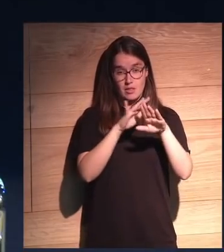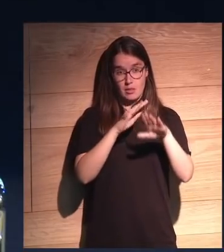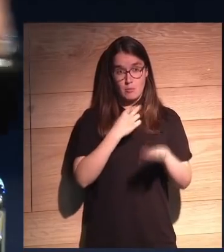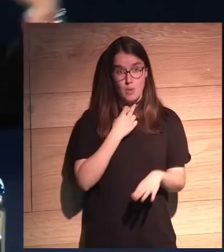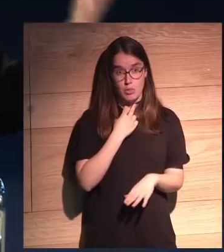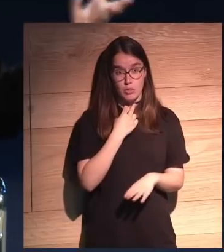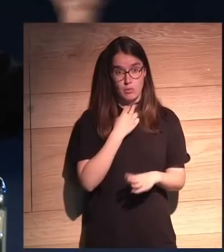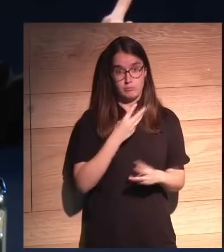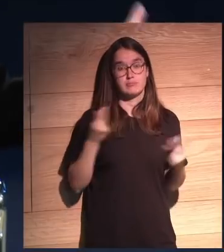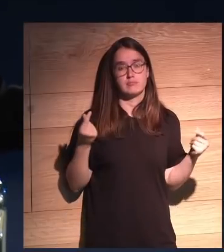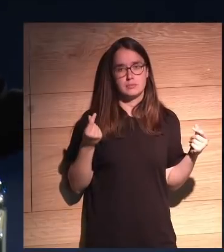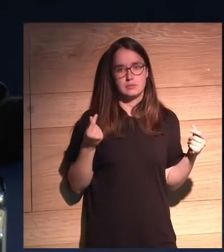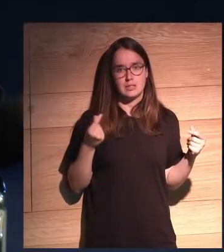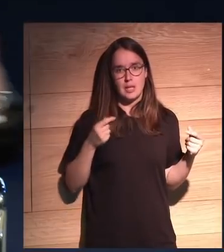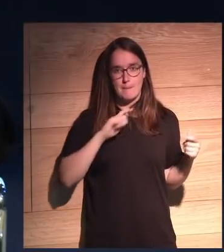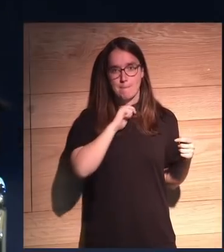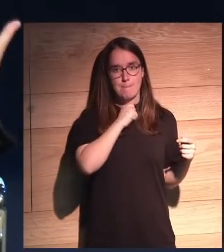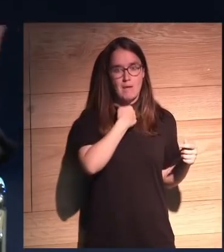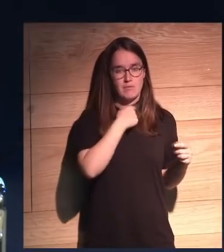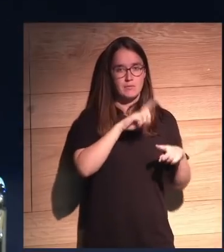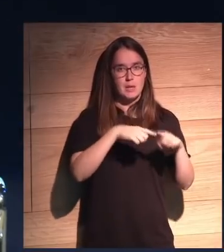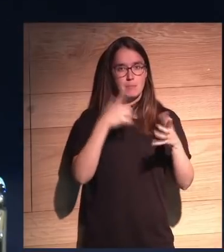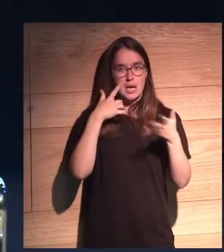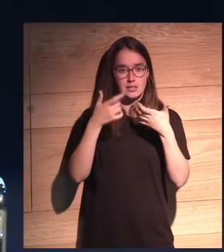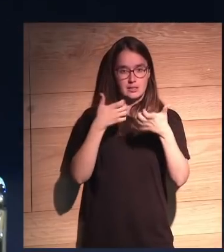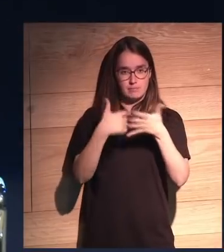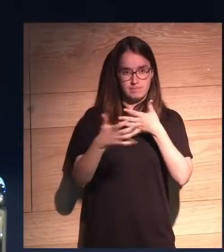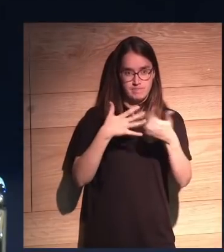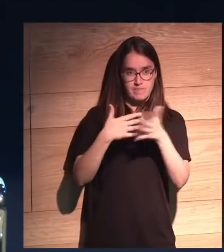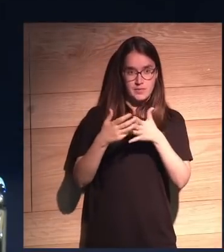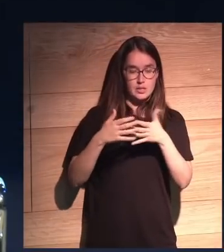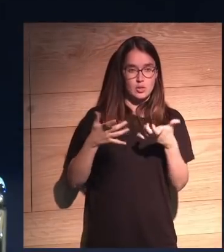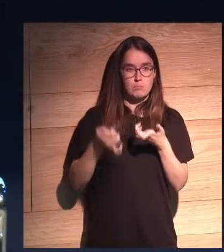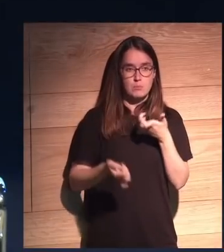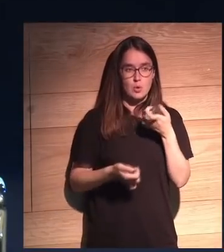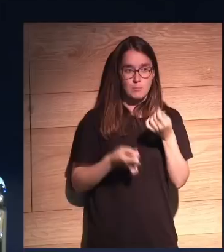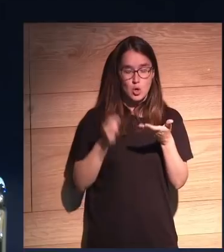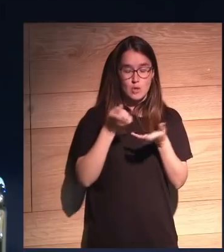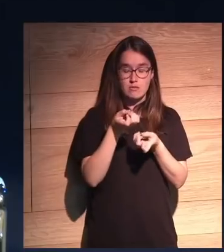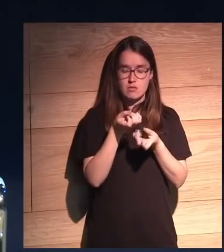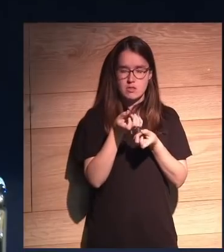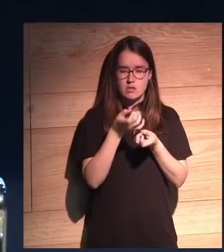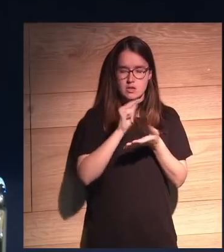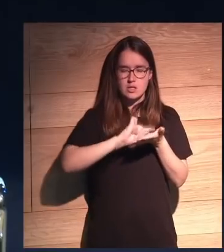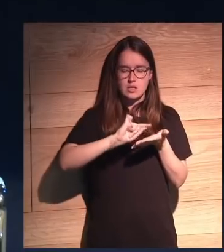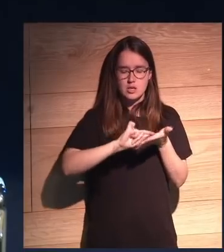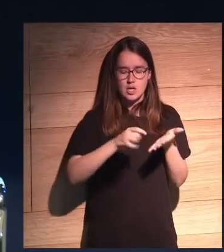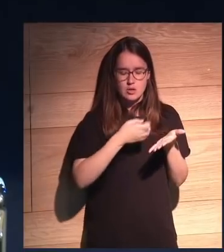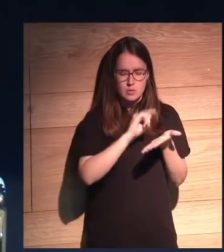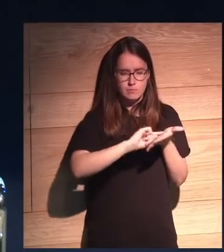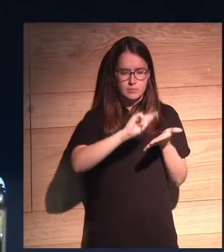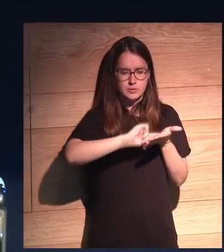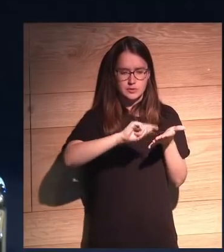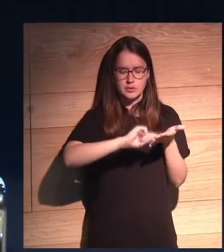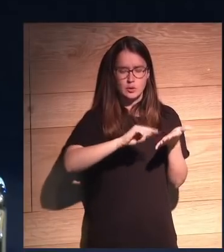voz, y también luego para las artes plásticas, y entonces va anotando en este diario las inquietudes de una